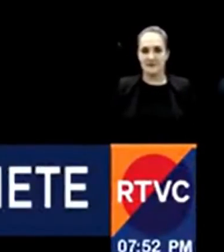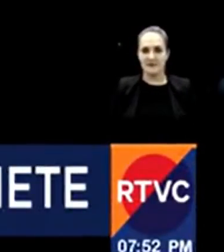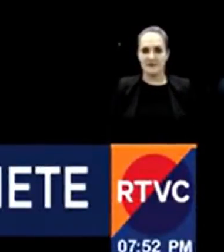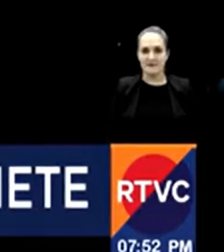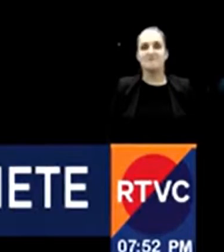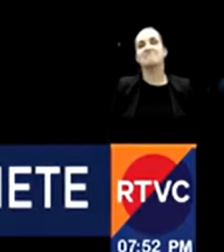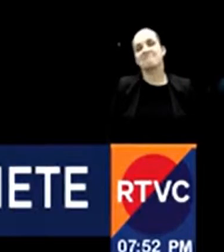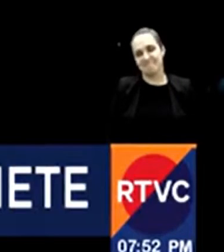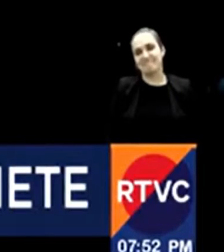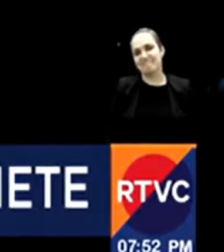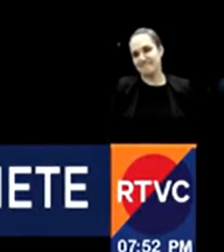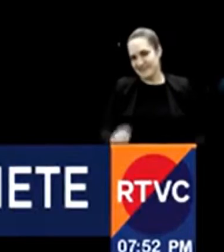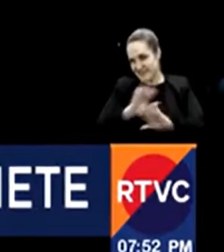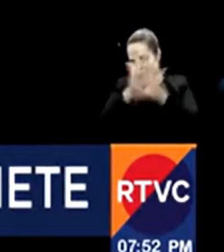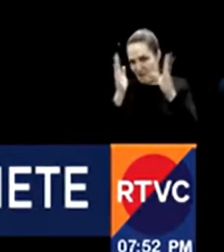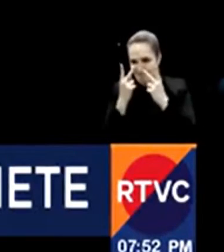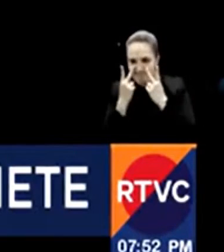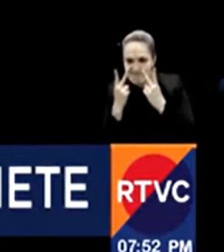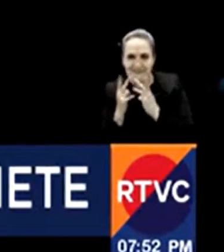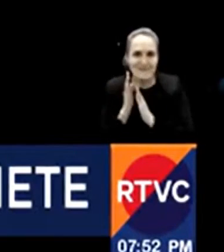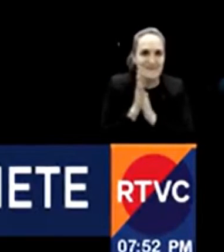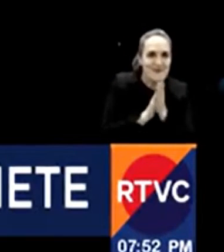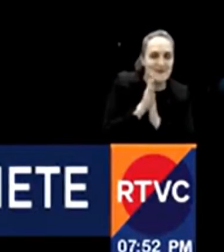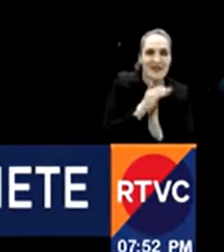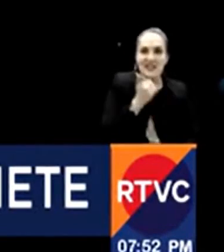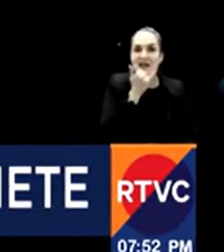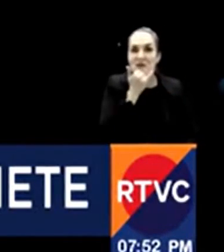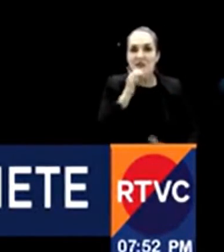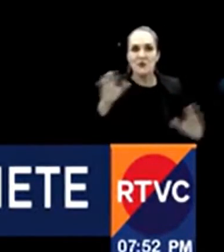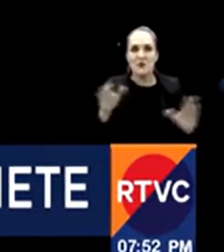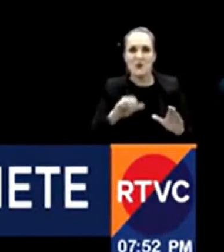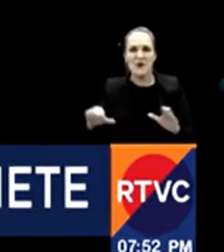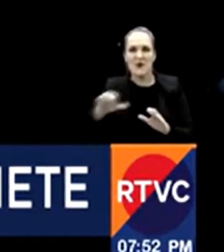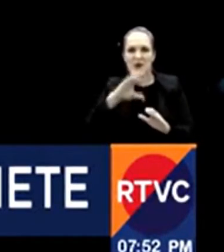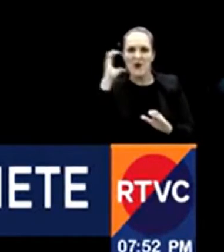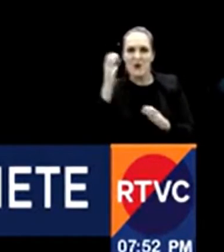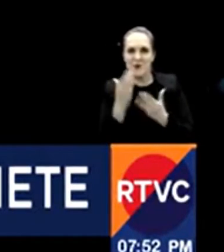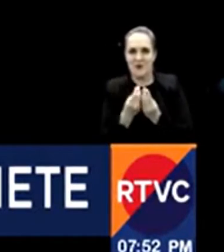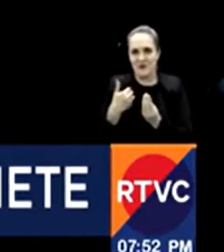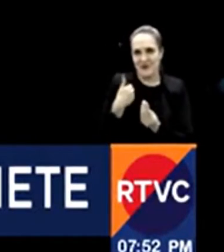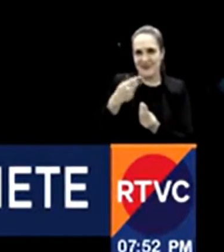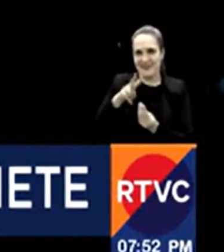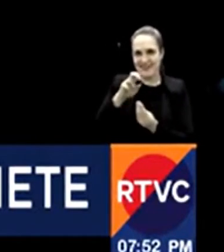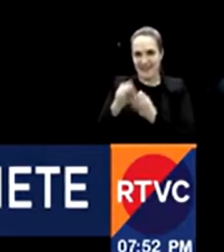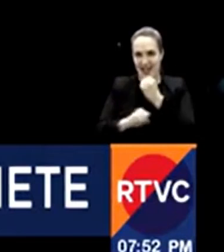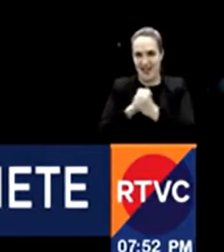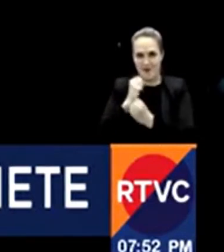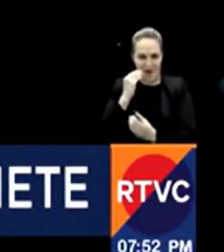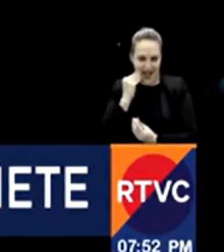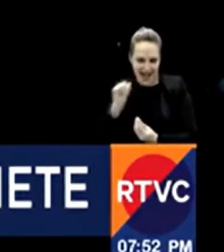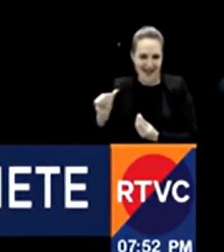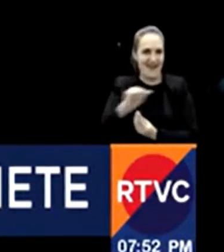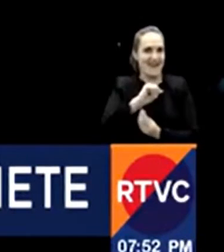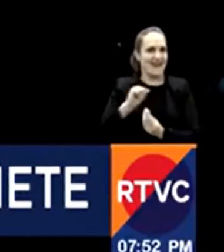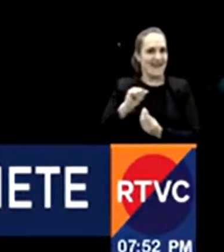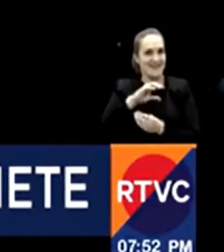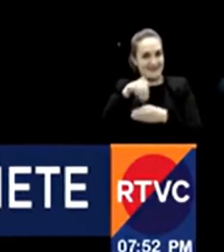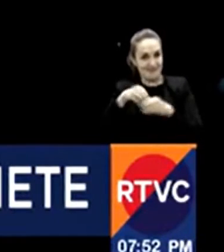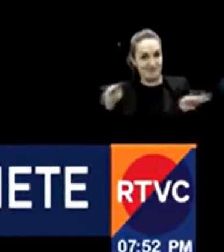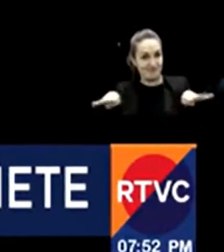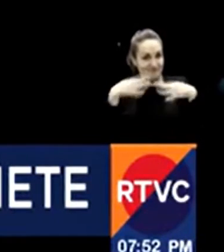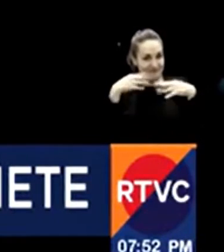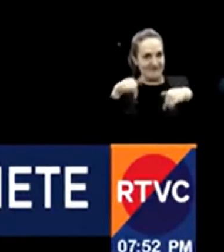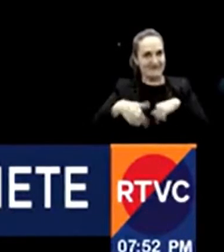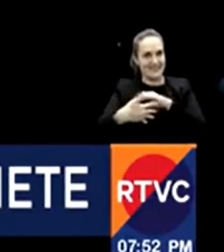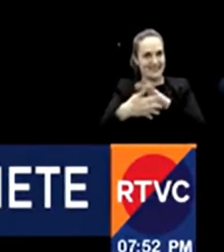Por supuesto que estamos atentos a todo lo que pase con las jugadoras sub-17, fútbol femenino por Señal. Esa es la invitación para que no se